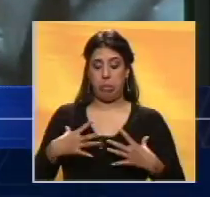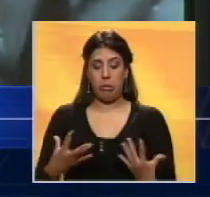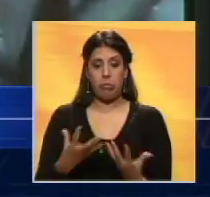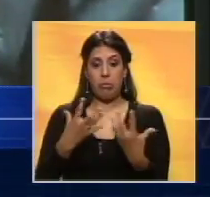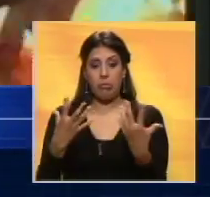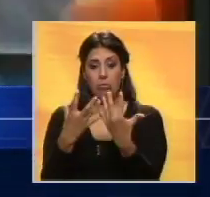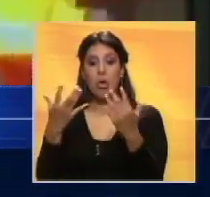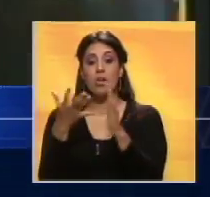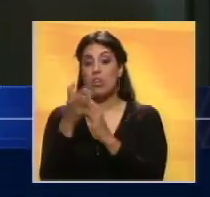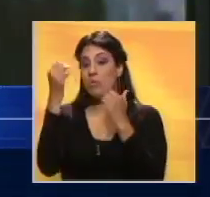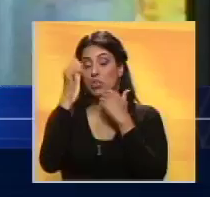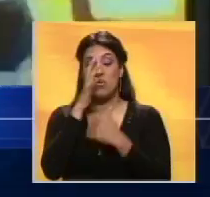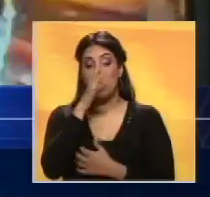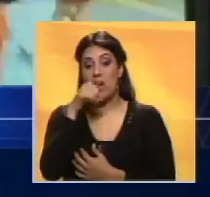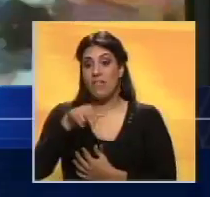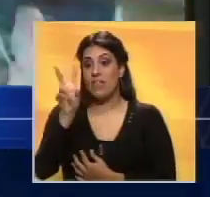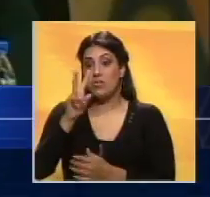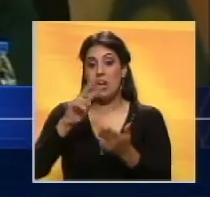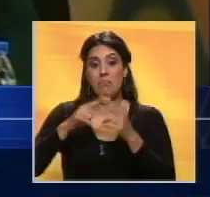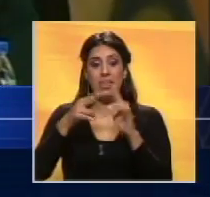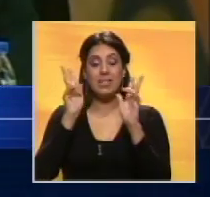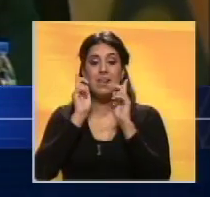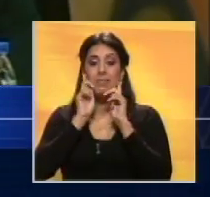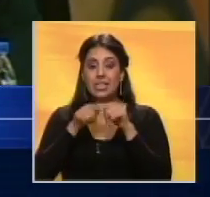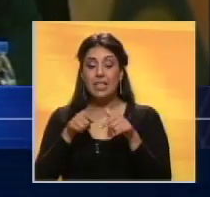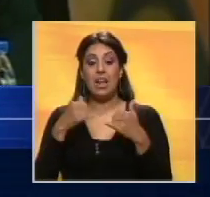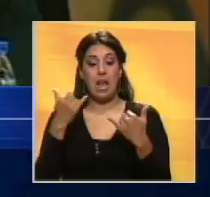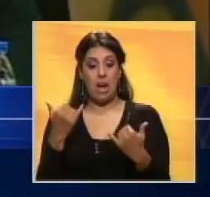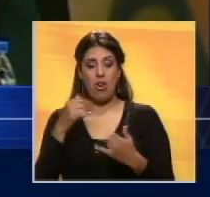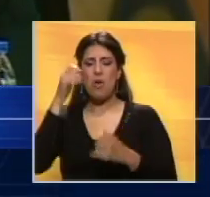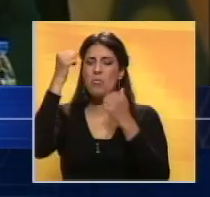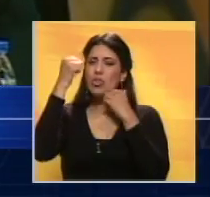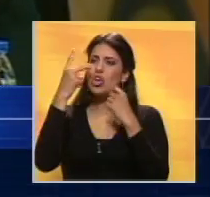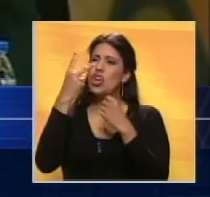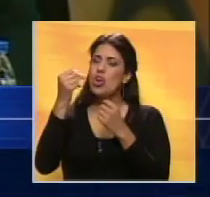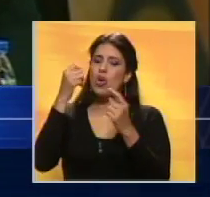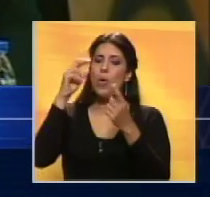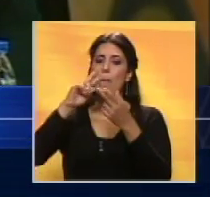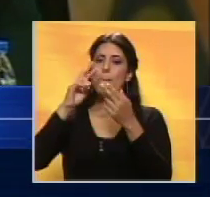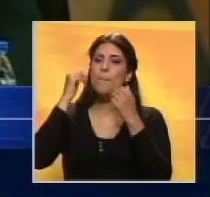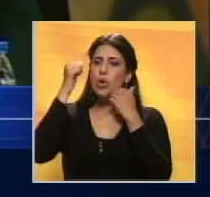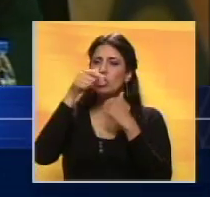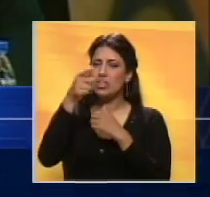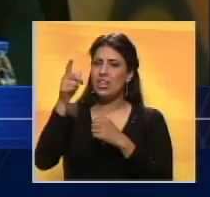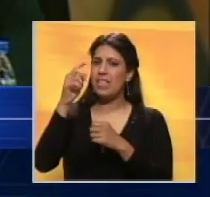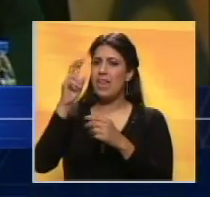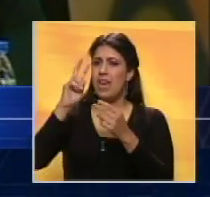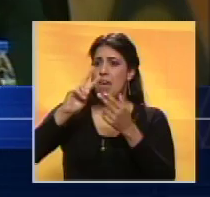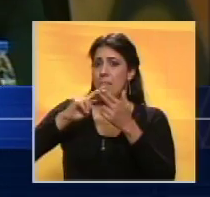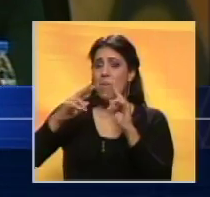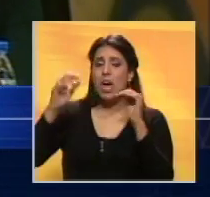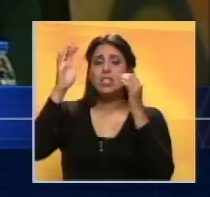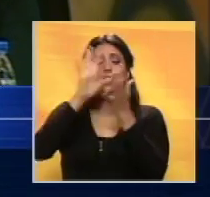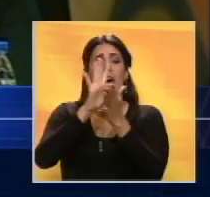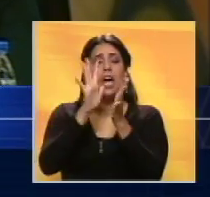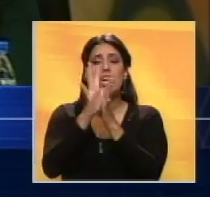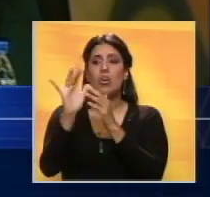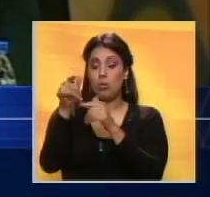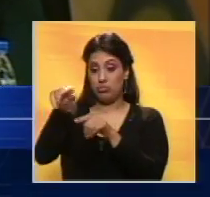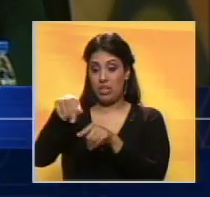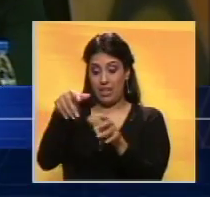las protestas que se están dando en Venezuela. Y cómo las protestas no pacíficas, ustedes que representan a la